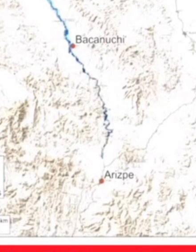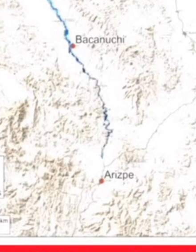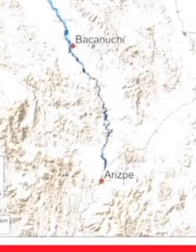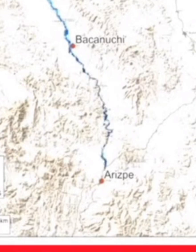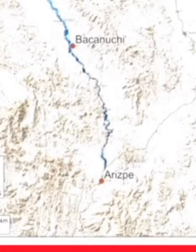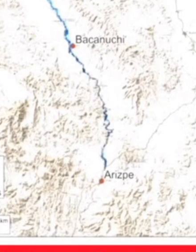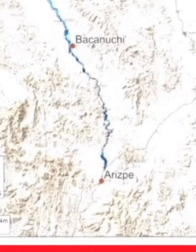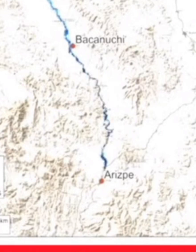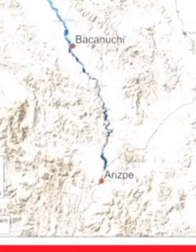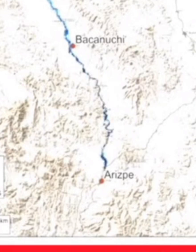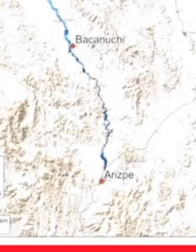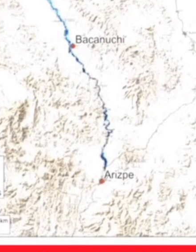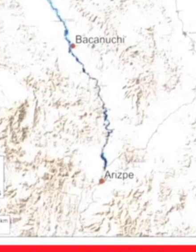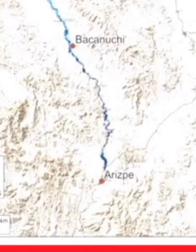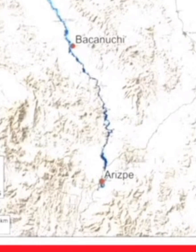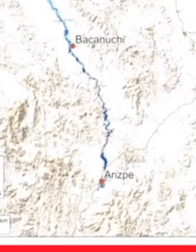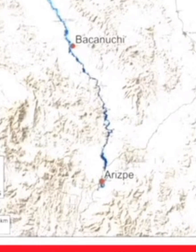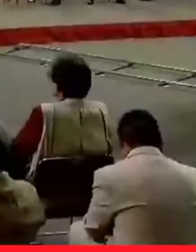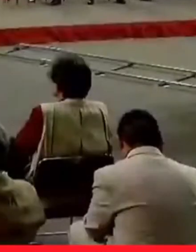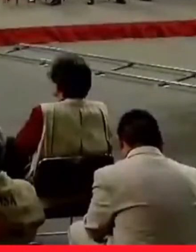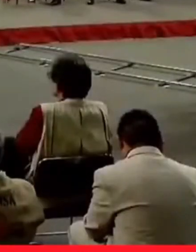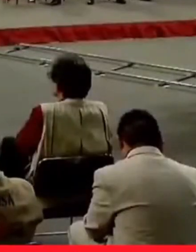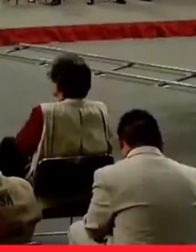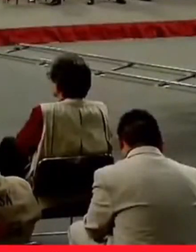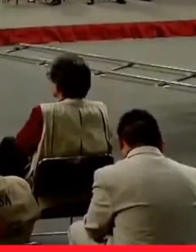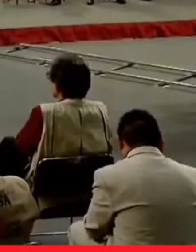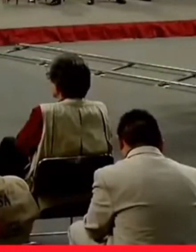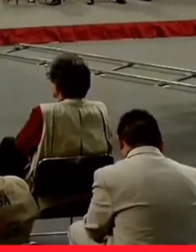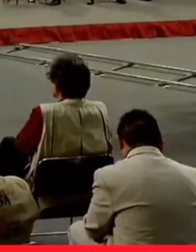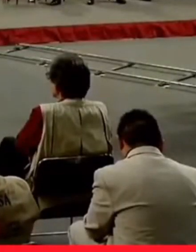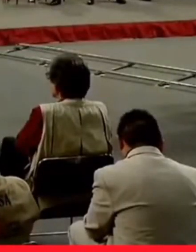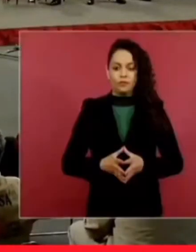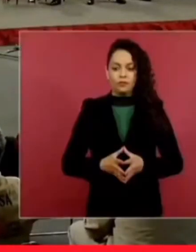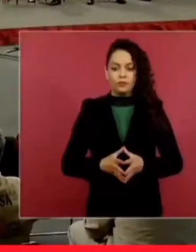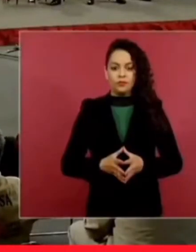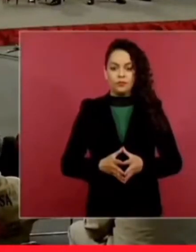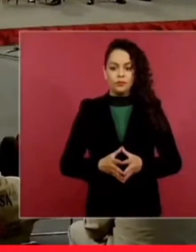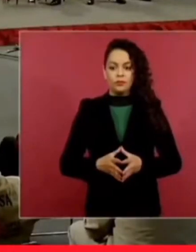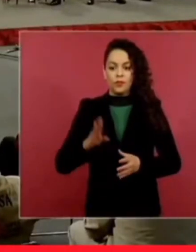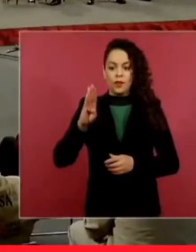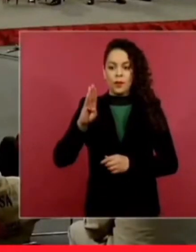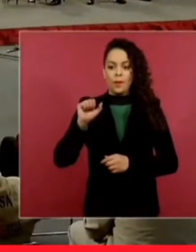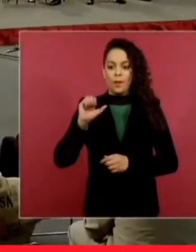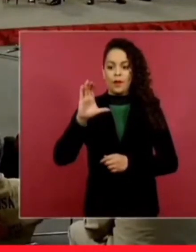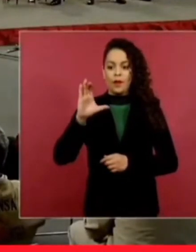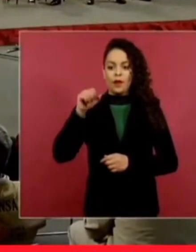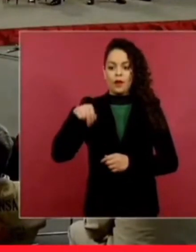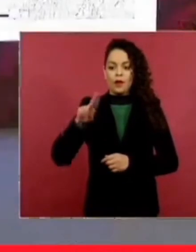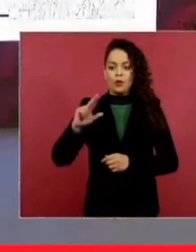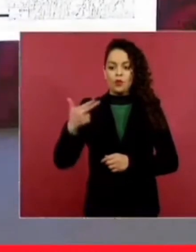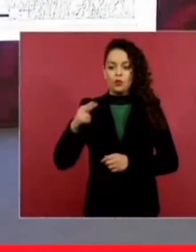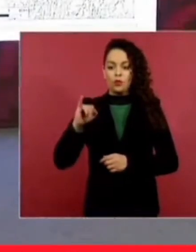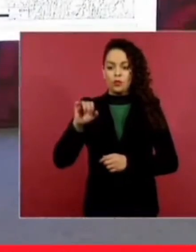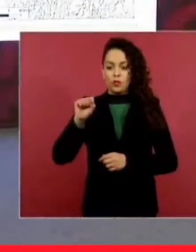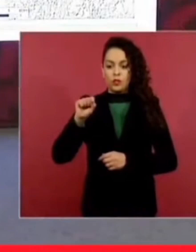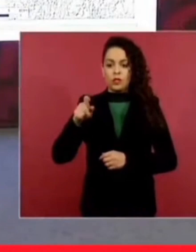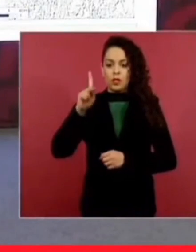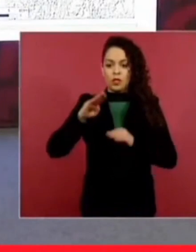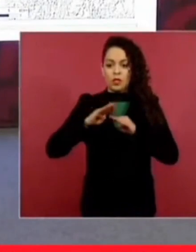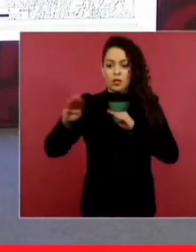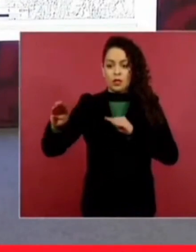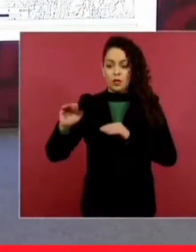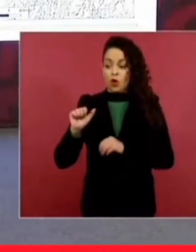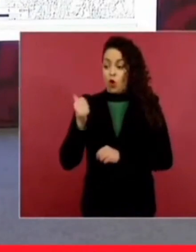Sonora. Y este derrame tardó en llegar 8 horas en Bacanuchi para llegar a 60 kilómetros, 14 horas